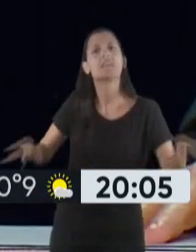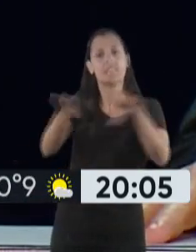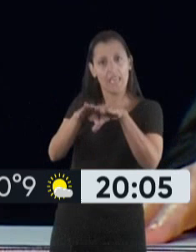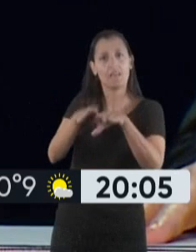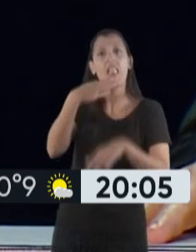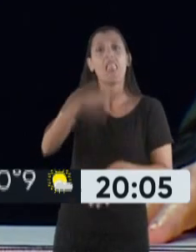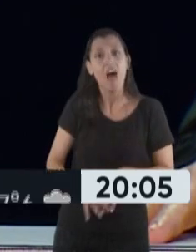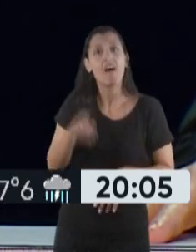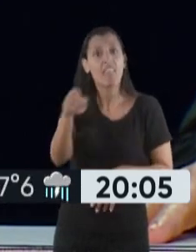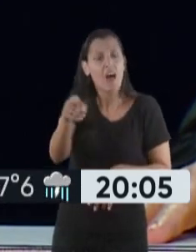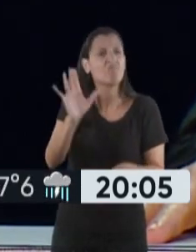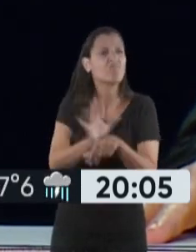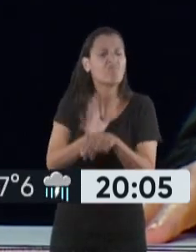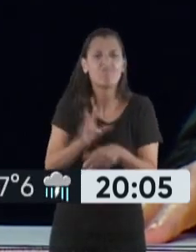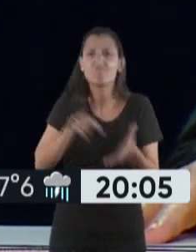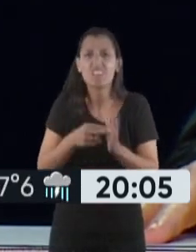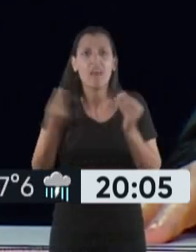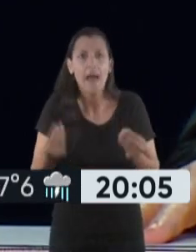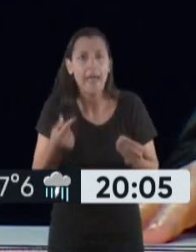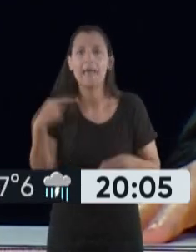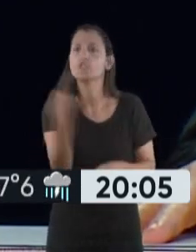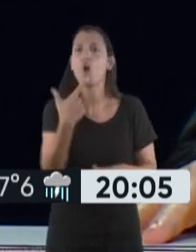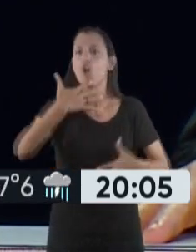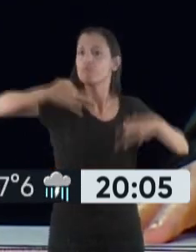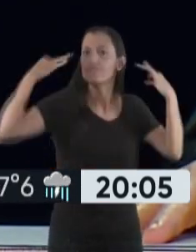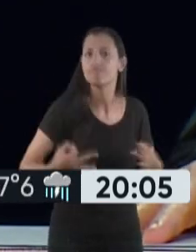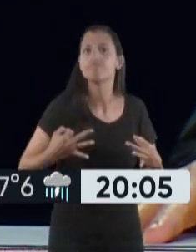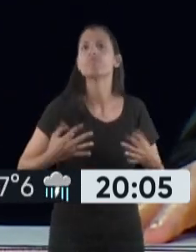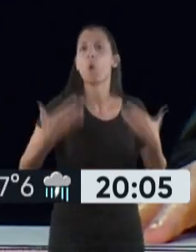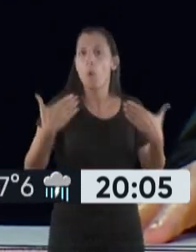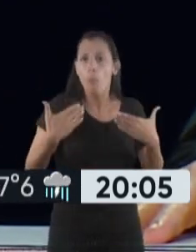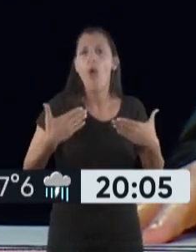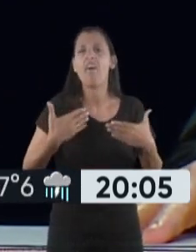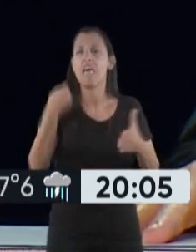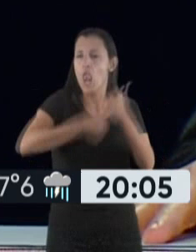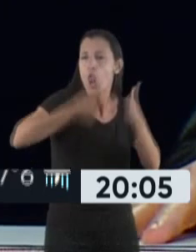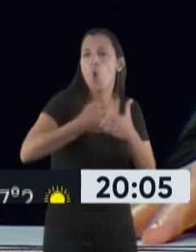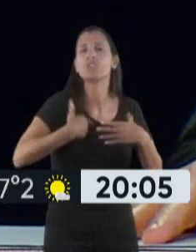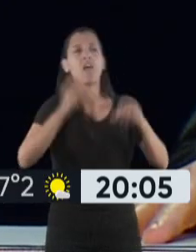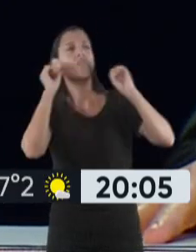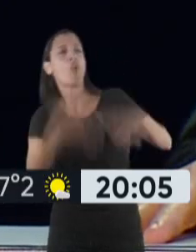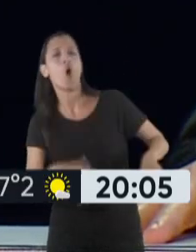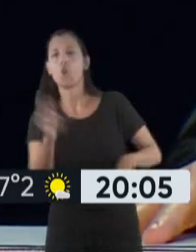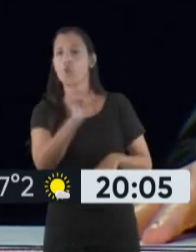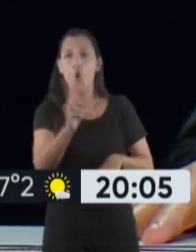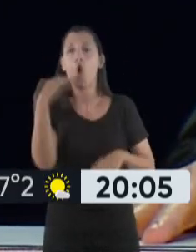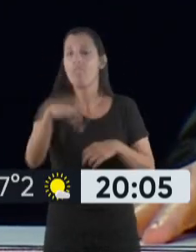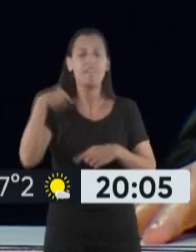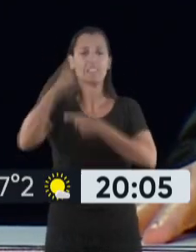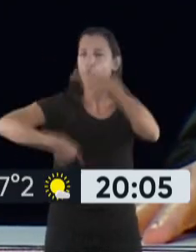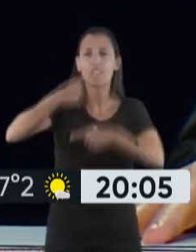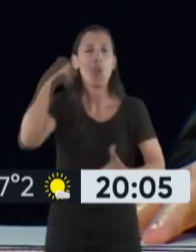¿Y la verdad de qué se trata? De estar convencidos, de persistir, de no aflojar, de que esa marea verde nunca